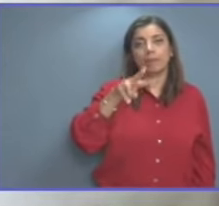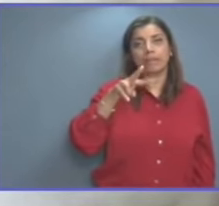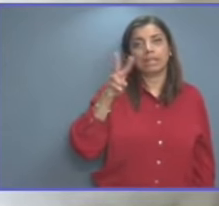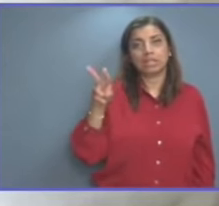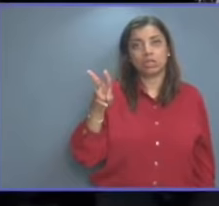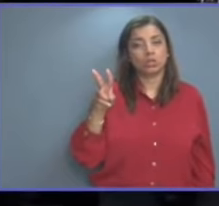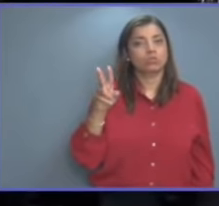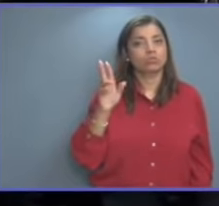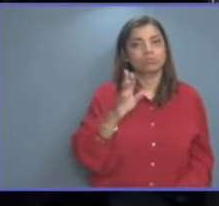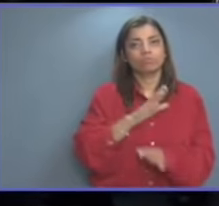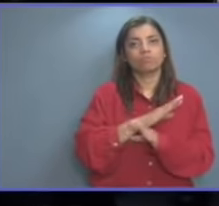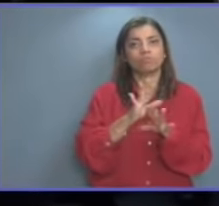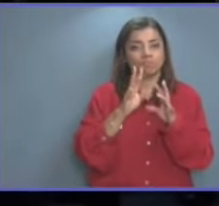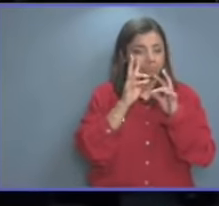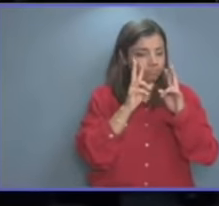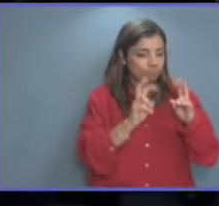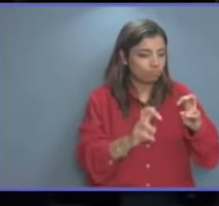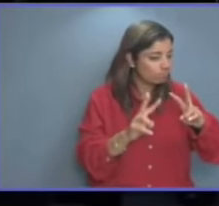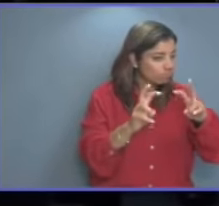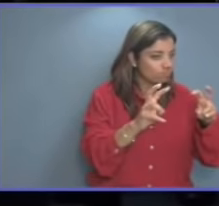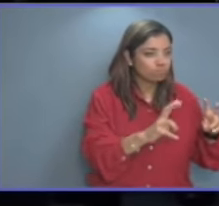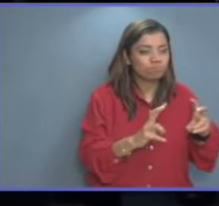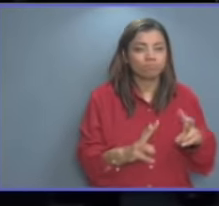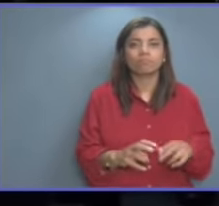seguirán bajo investigación